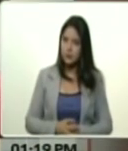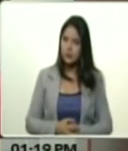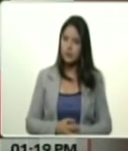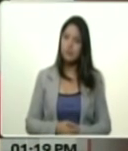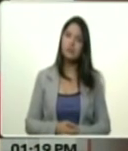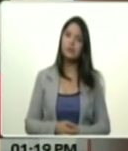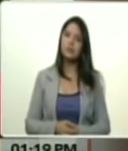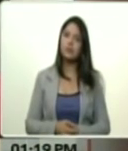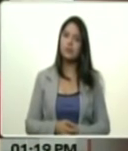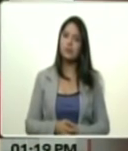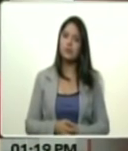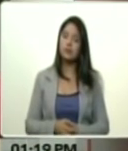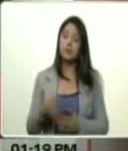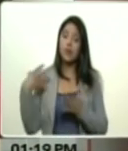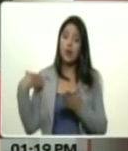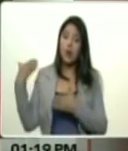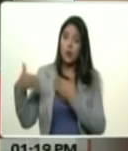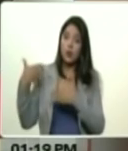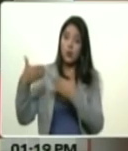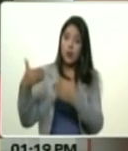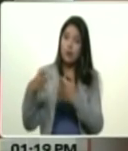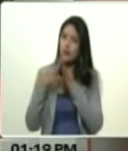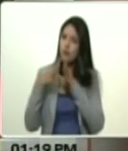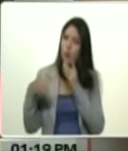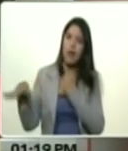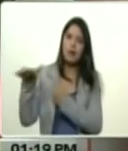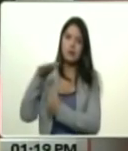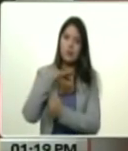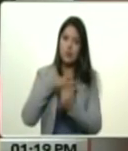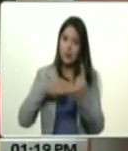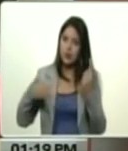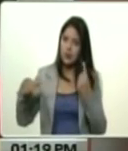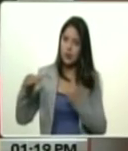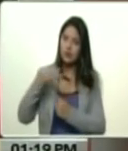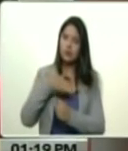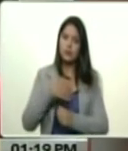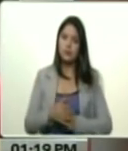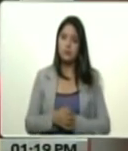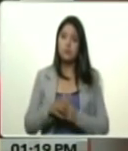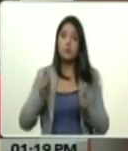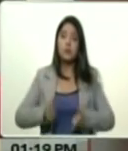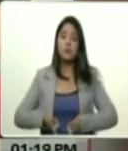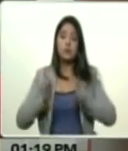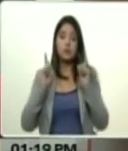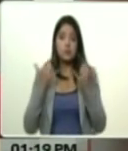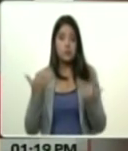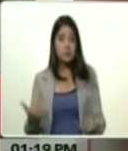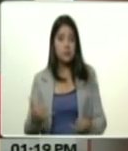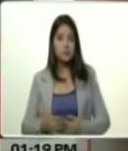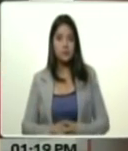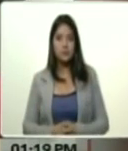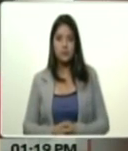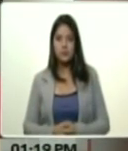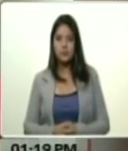La reconstrucción histórica de los eventos y de los hechos nos permiten ahora